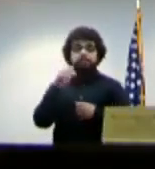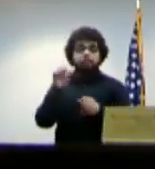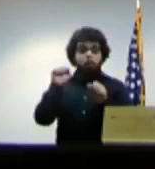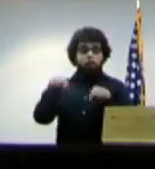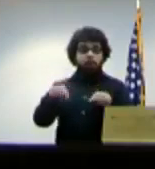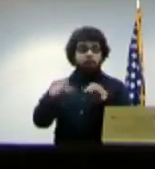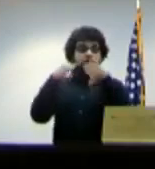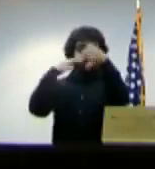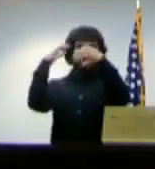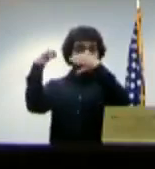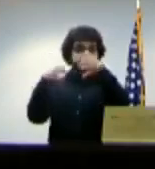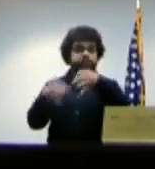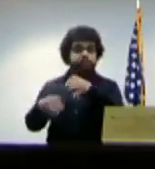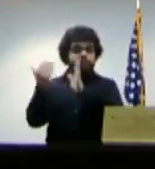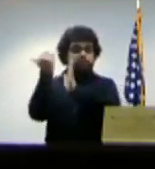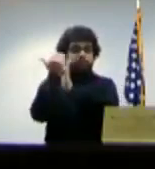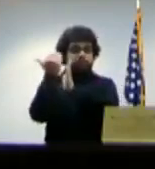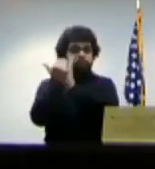sobre